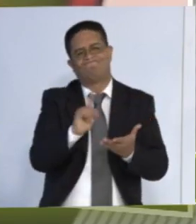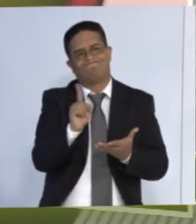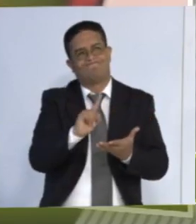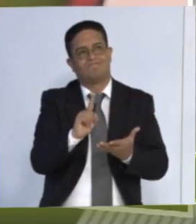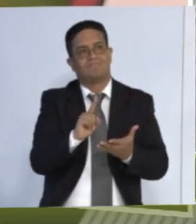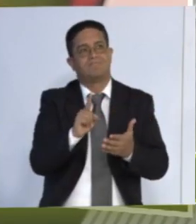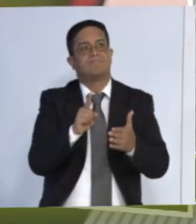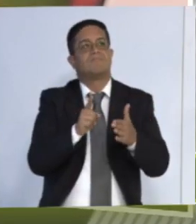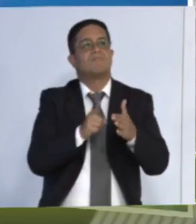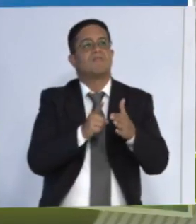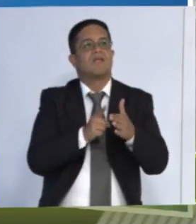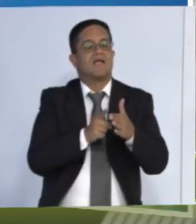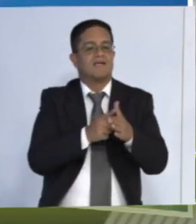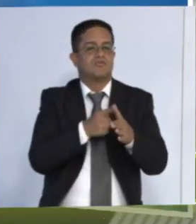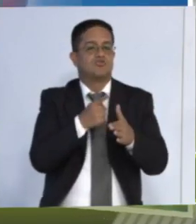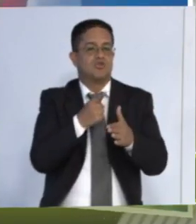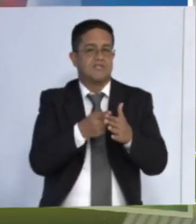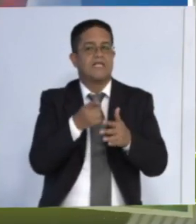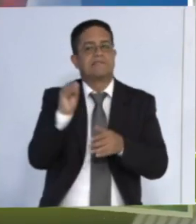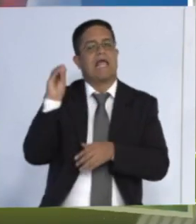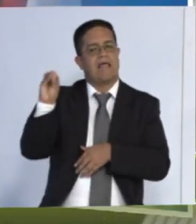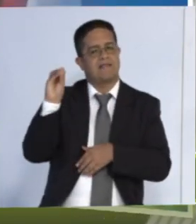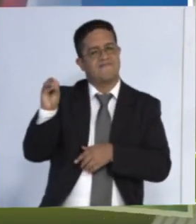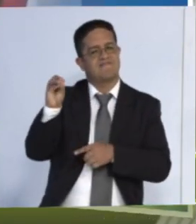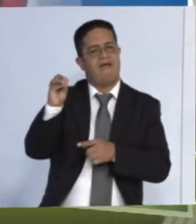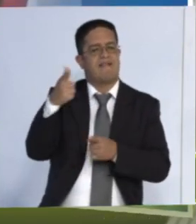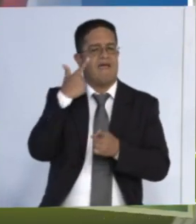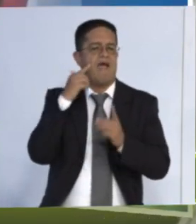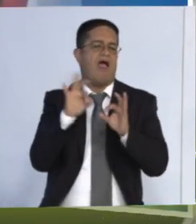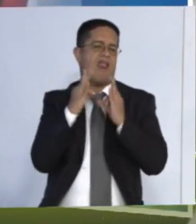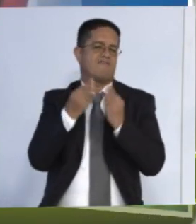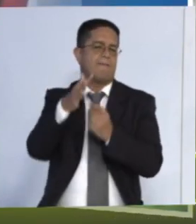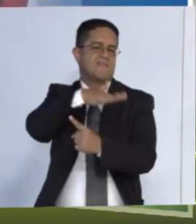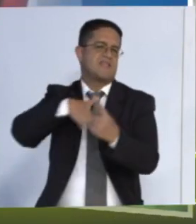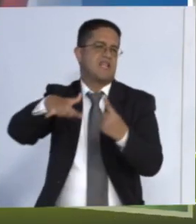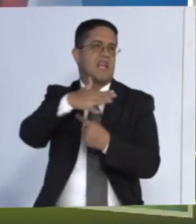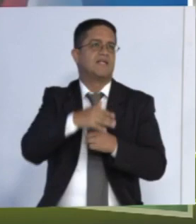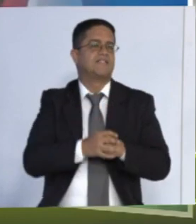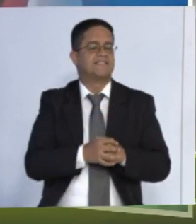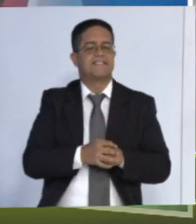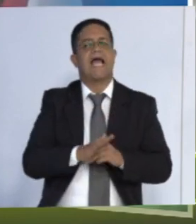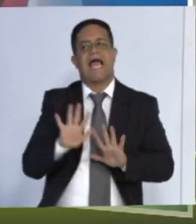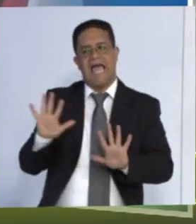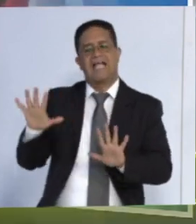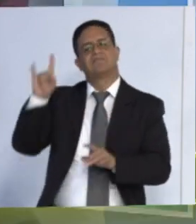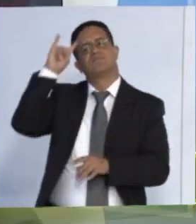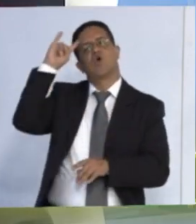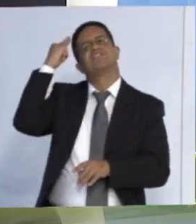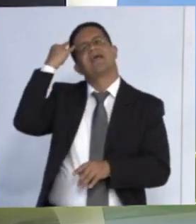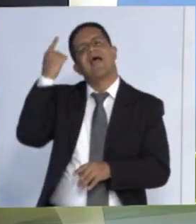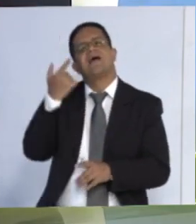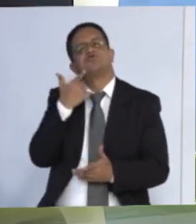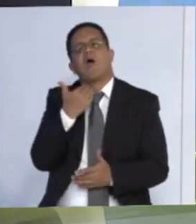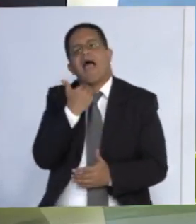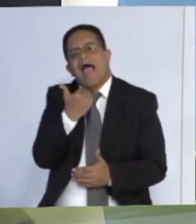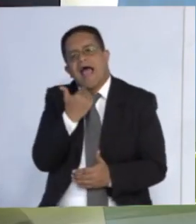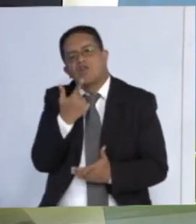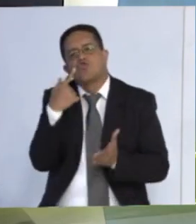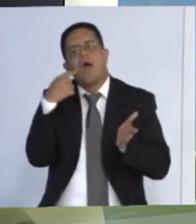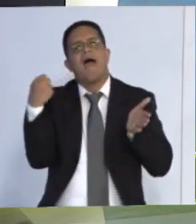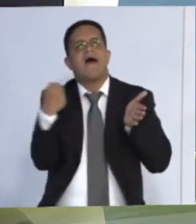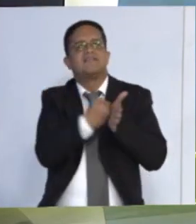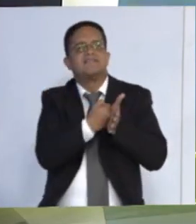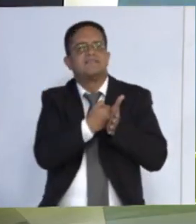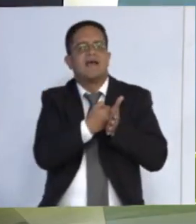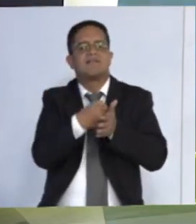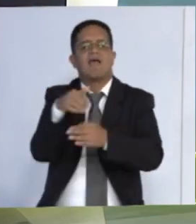es importante tenerlo, pero siempre hay que decirle al entorno, la información es fundamental. Claro, ella nos dice en caso de una emergencia, me imagino que algún accidente, algo que suceda en